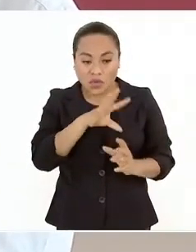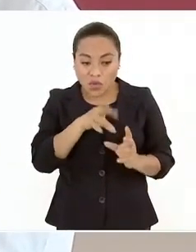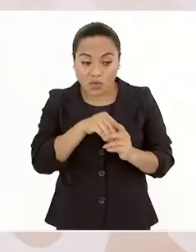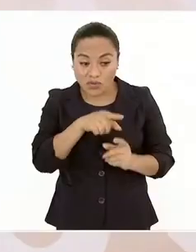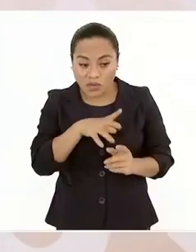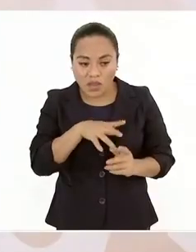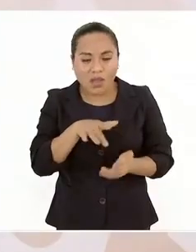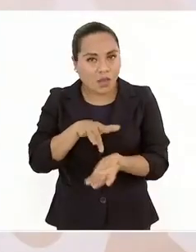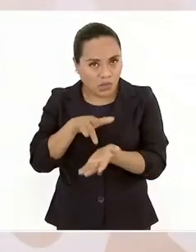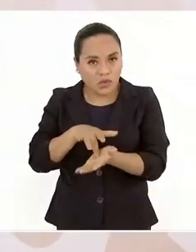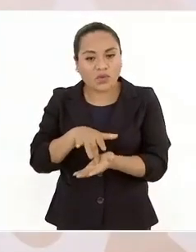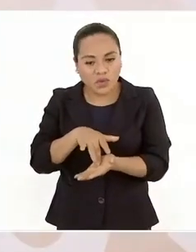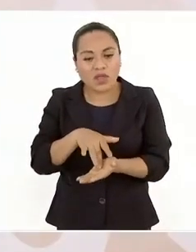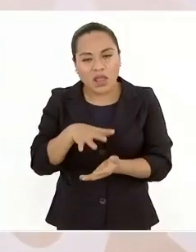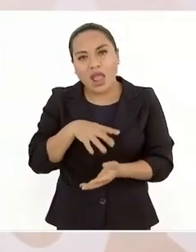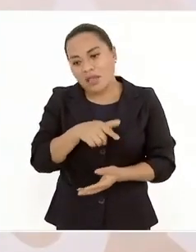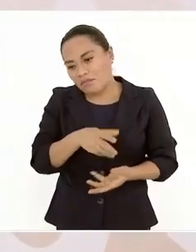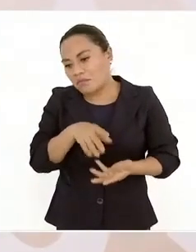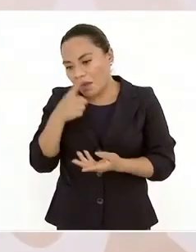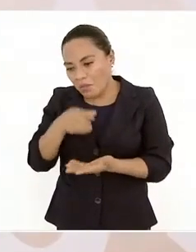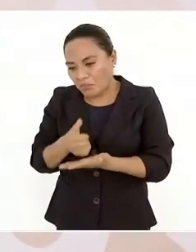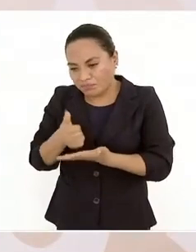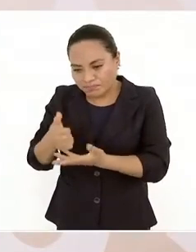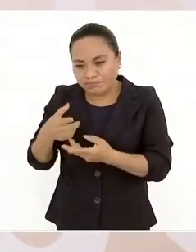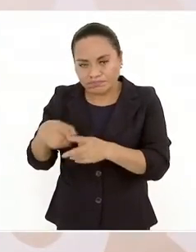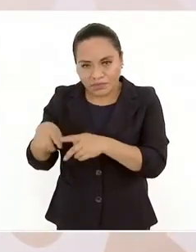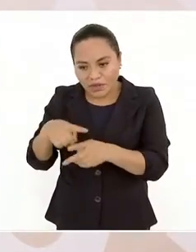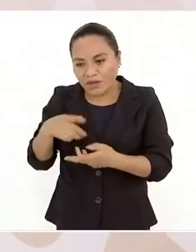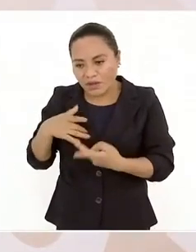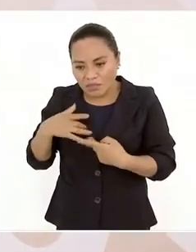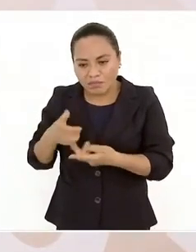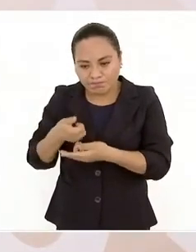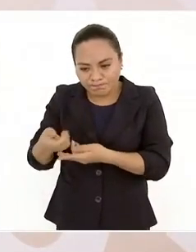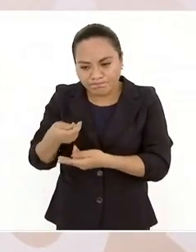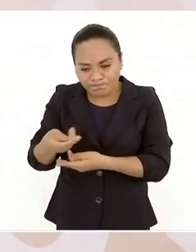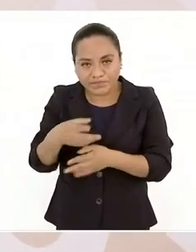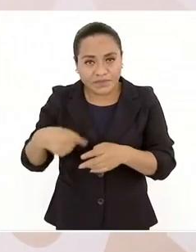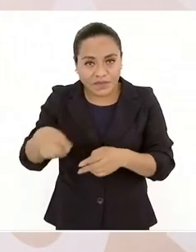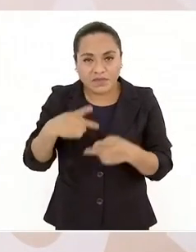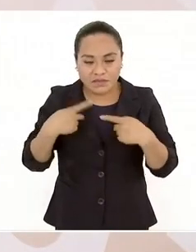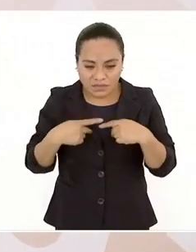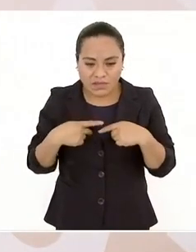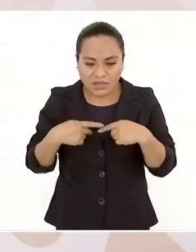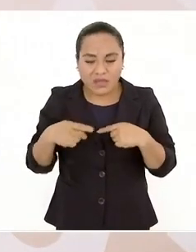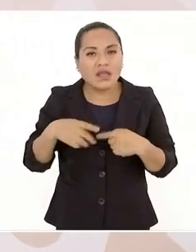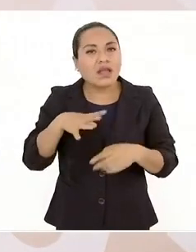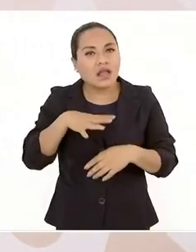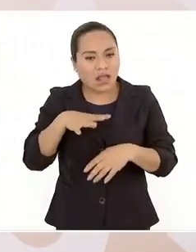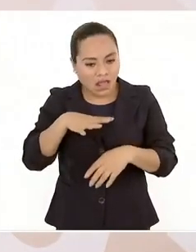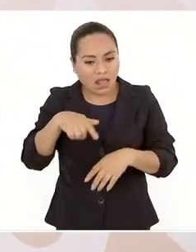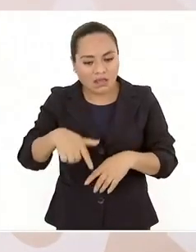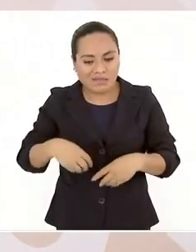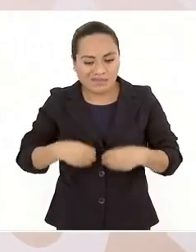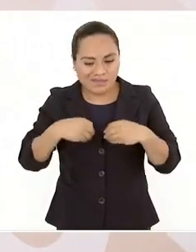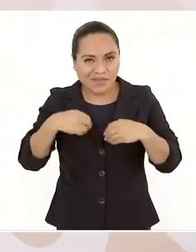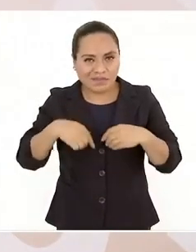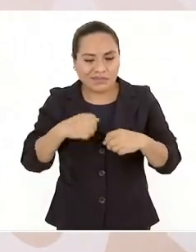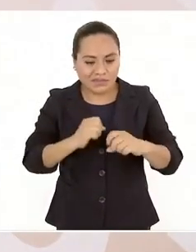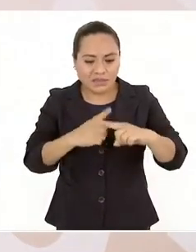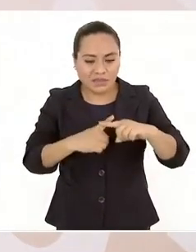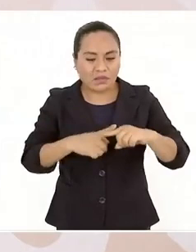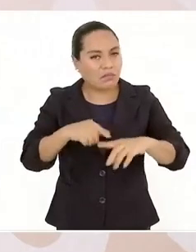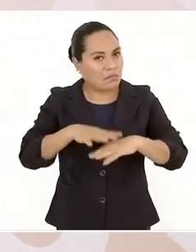vivienda. En este caso es en donde también existe la mayor cantidad de familias que